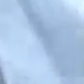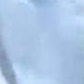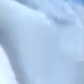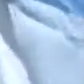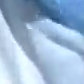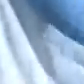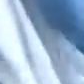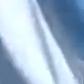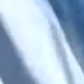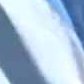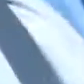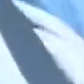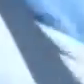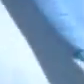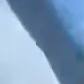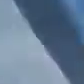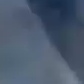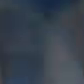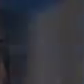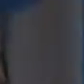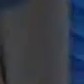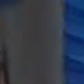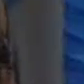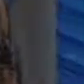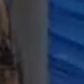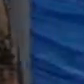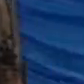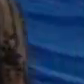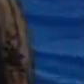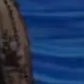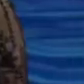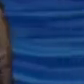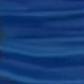doctora Cristina Fernández de Kirchner.